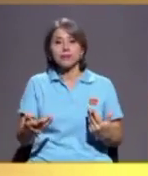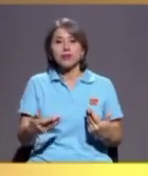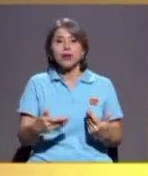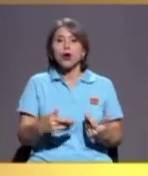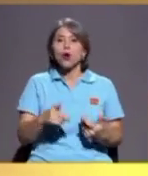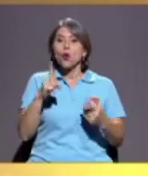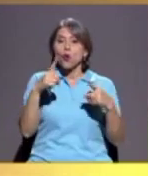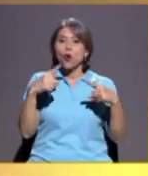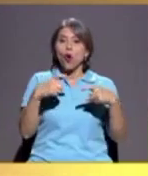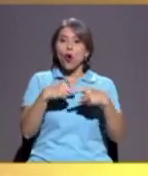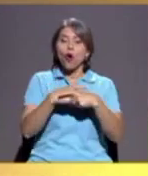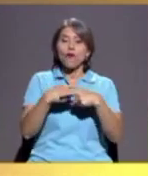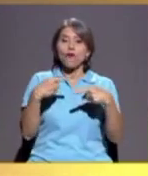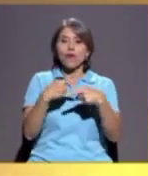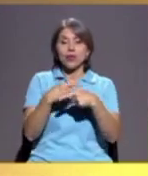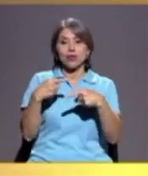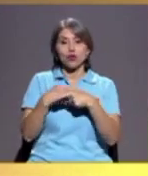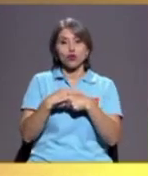conflicto